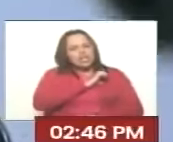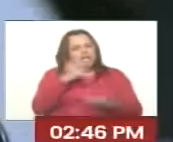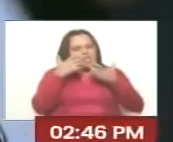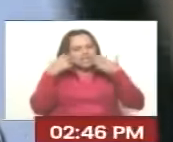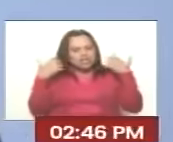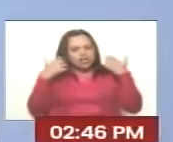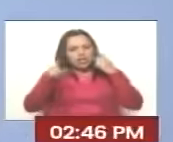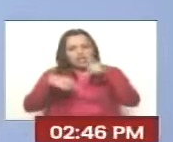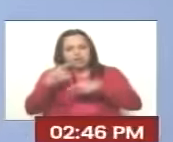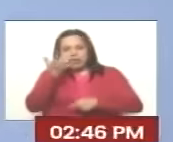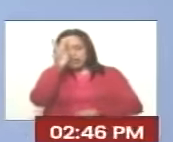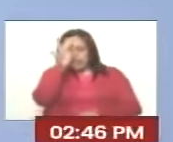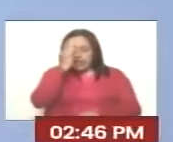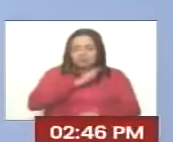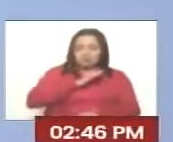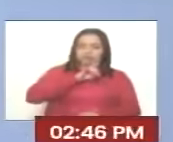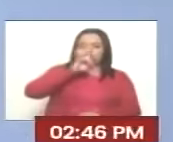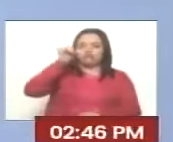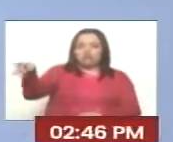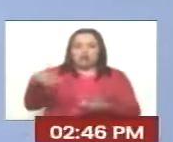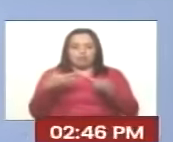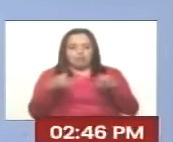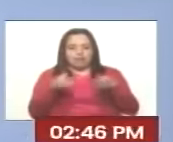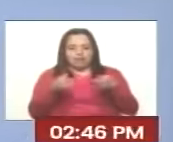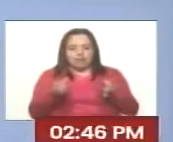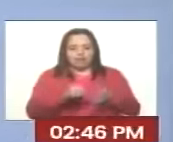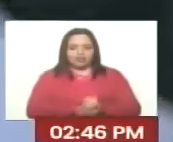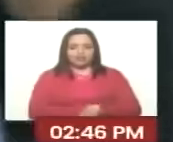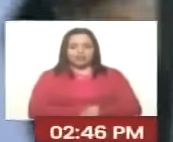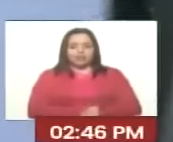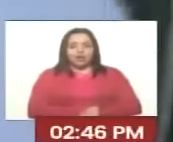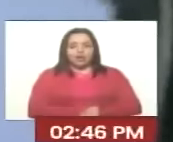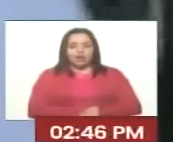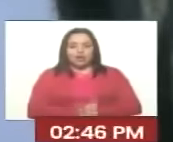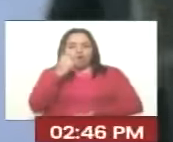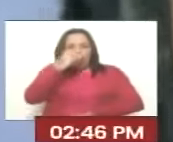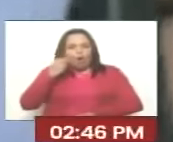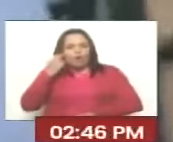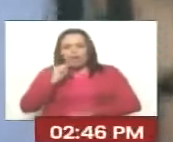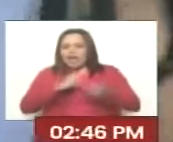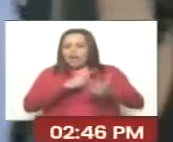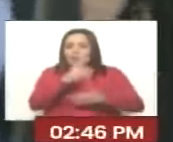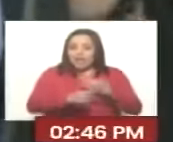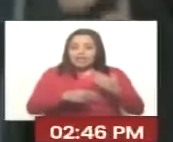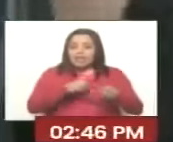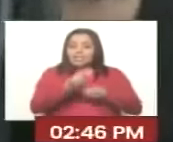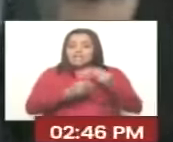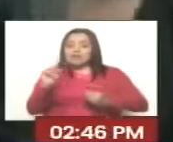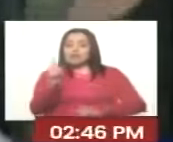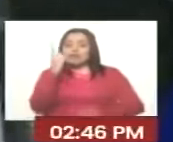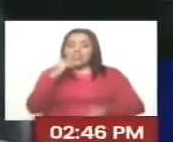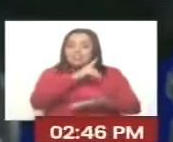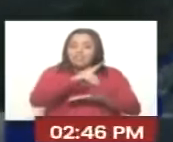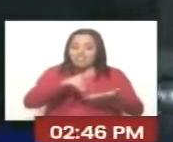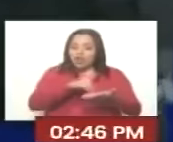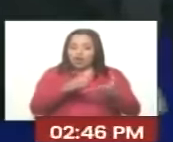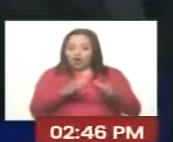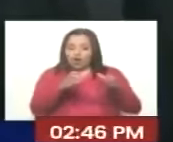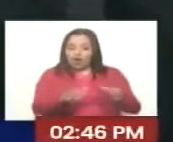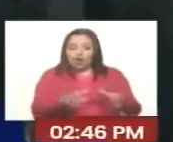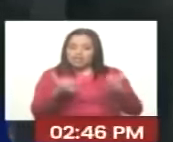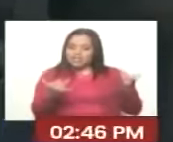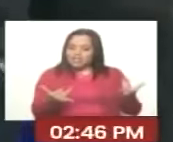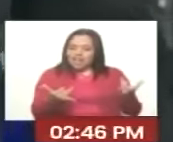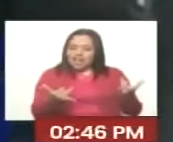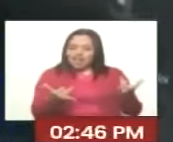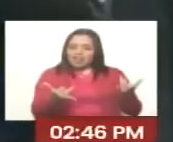en febrero en Panamá. Entonces, fíjate, un muchacho que tenía planes incluso de grabar un primer disco, él dice, ya de carácter,